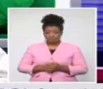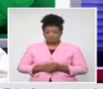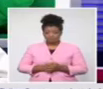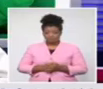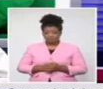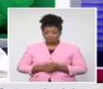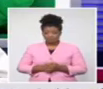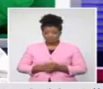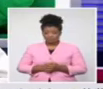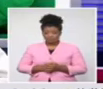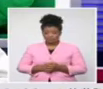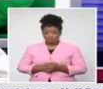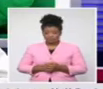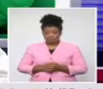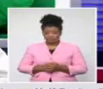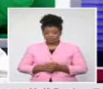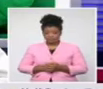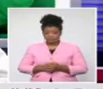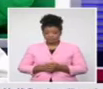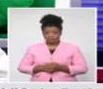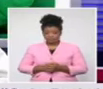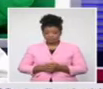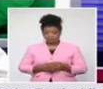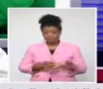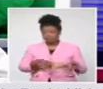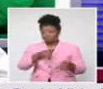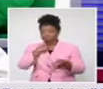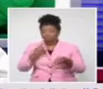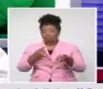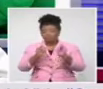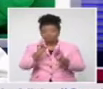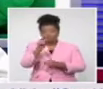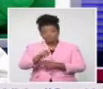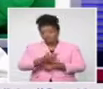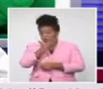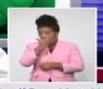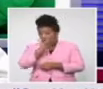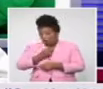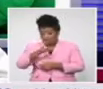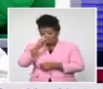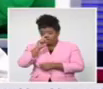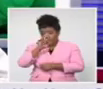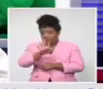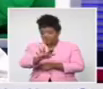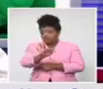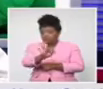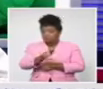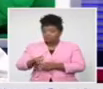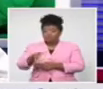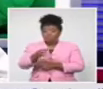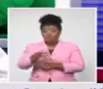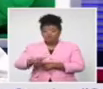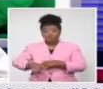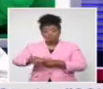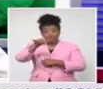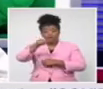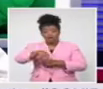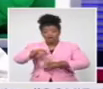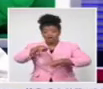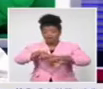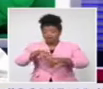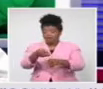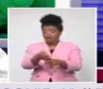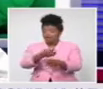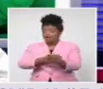Fallece un paciente joven, 58 años, de aquí del municipio de Boyeros de La Habana, contacto de un